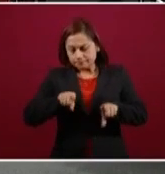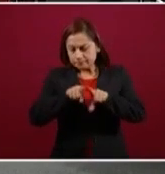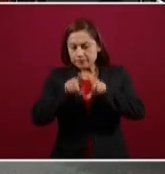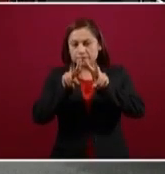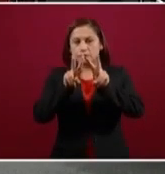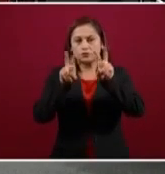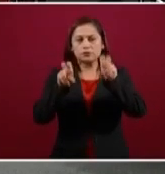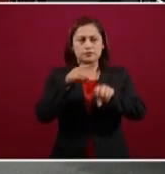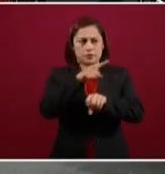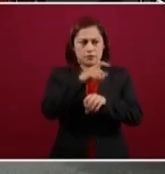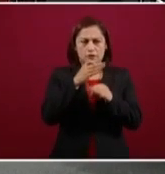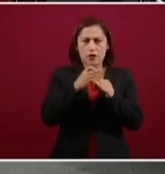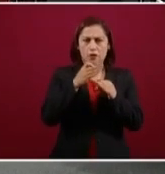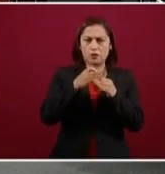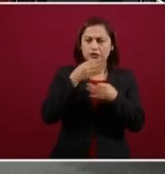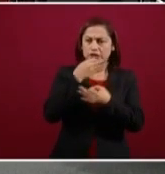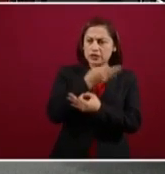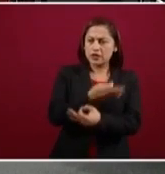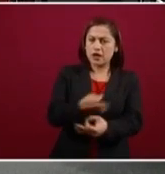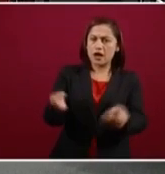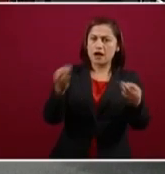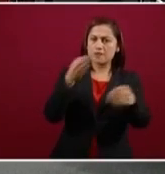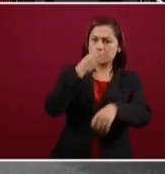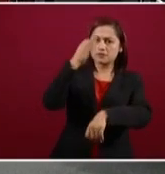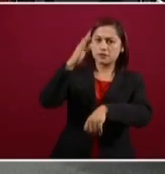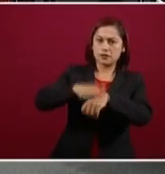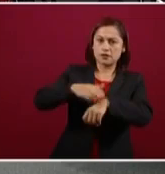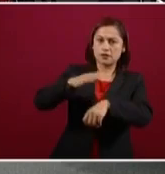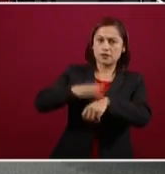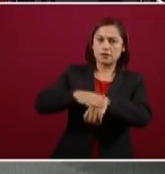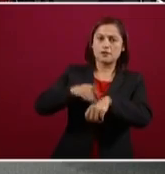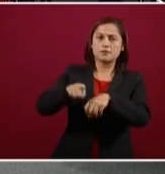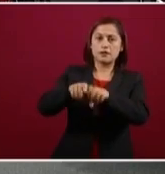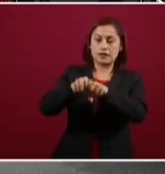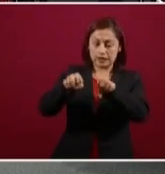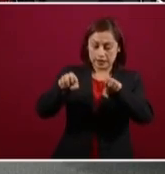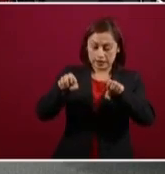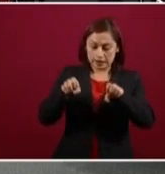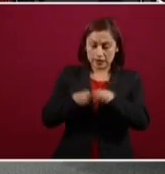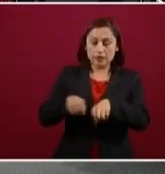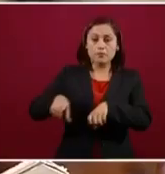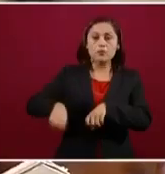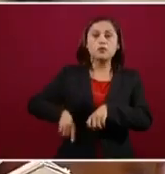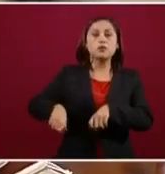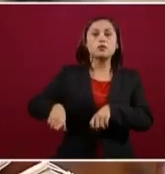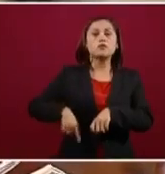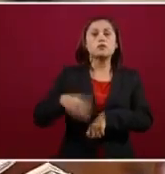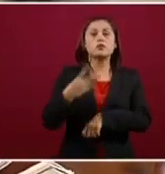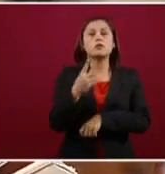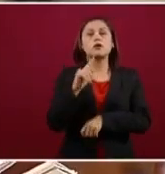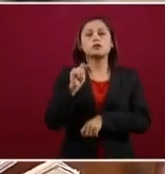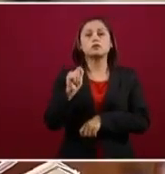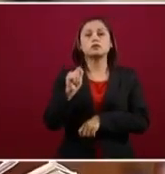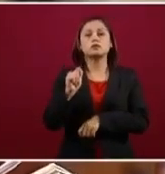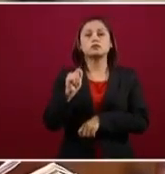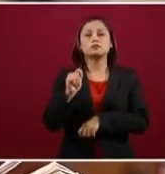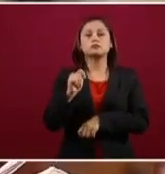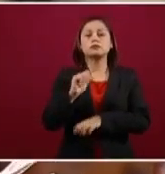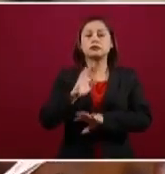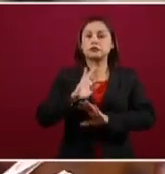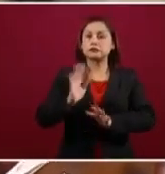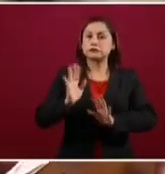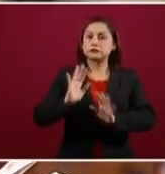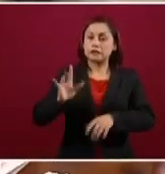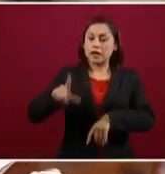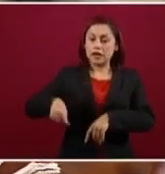un mensaje y advertencia a su gabinete de la Cuarta T que se acabó la práctica de que el gobierno